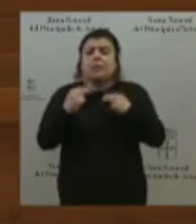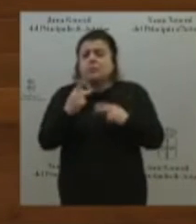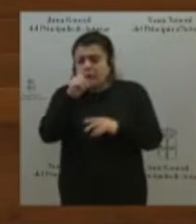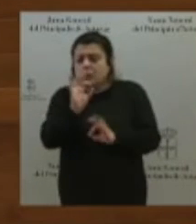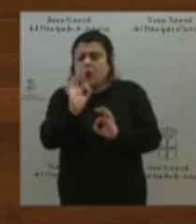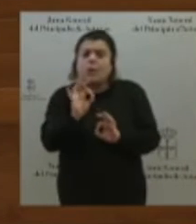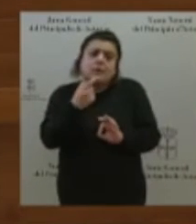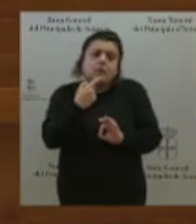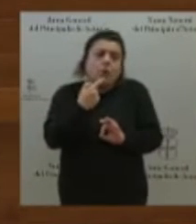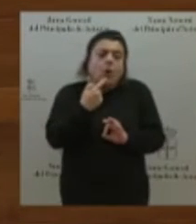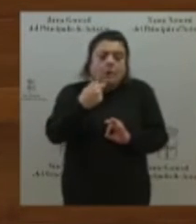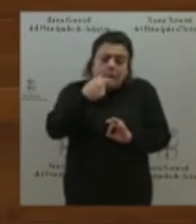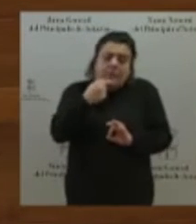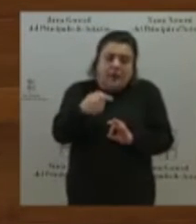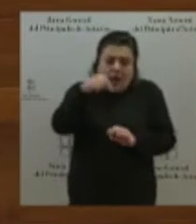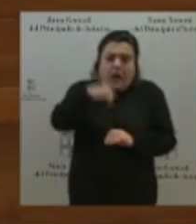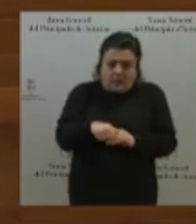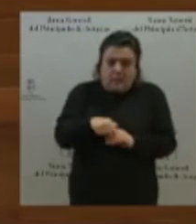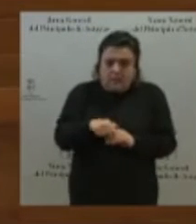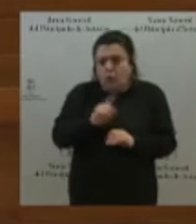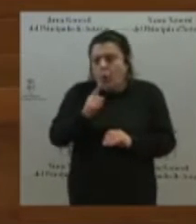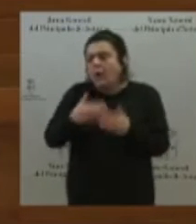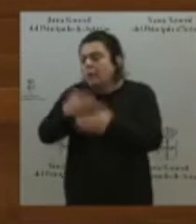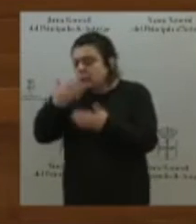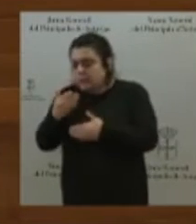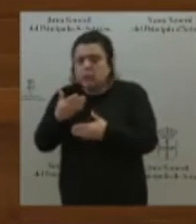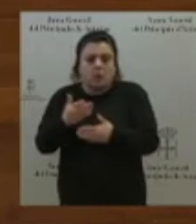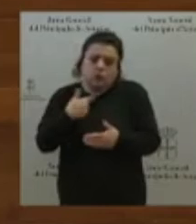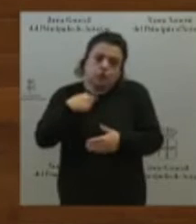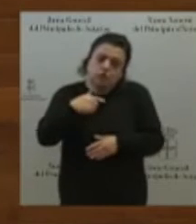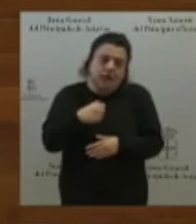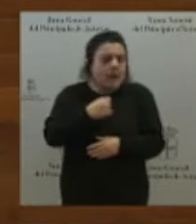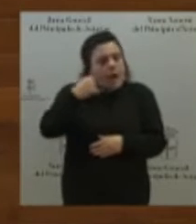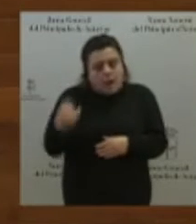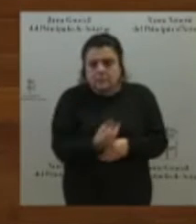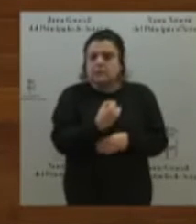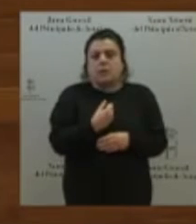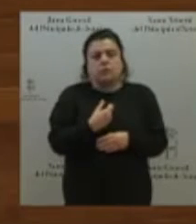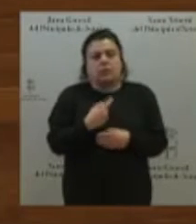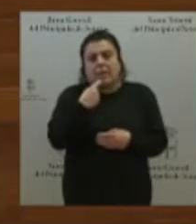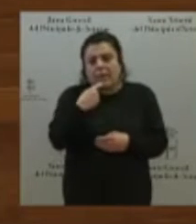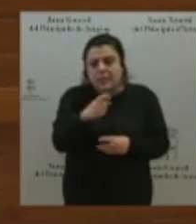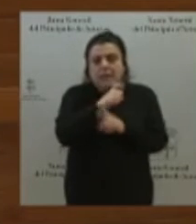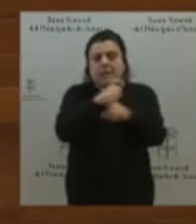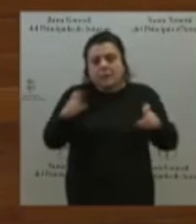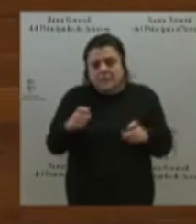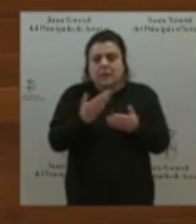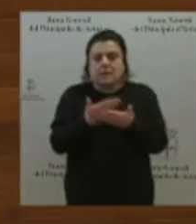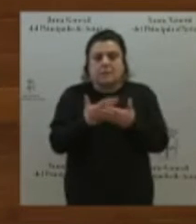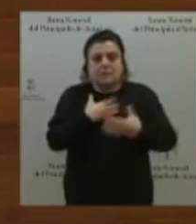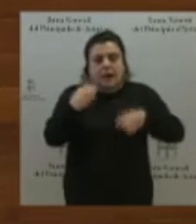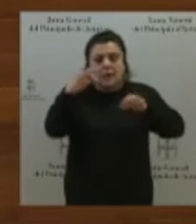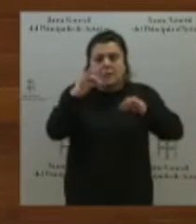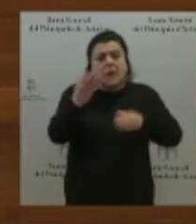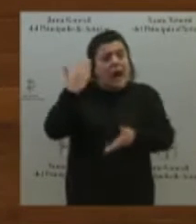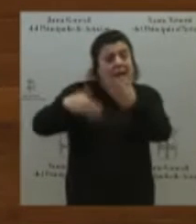decirlo, de presentar documentos y demás. Antes decía el compañero Ricardo, diputado de Podemos Asturias, cuando decía una serie de